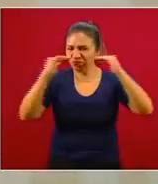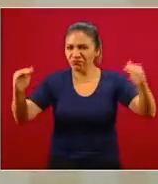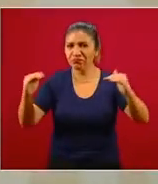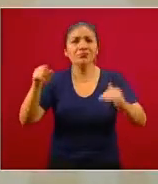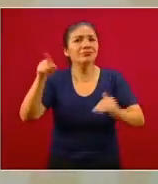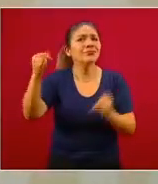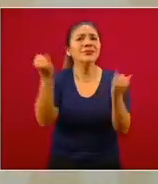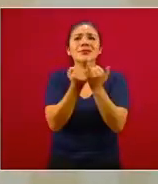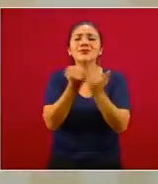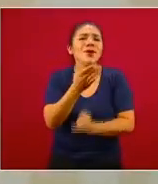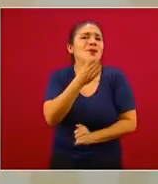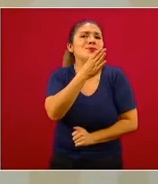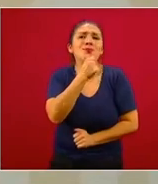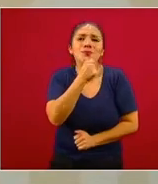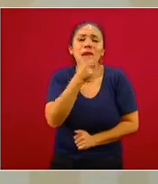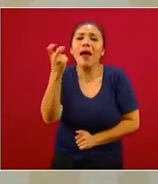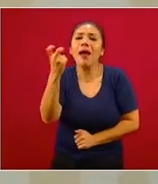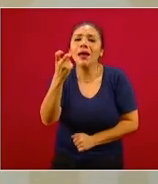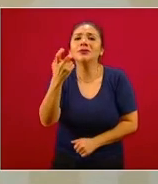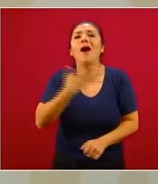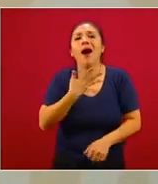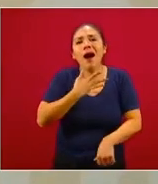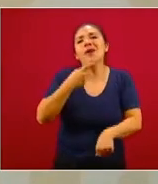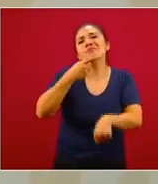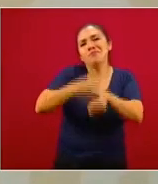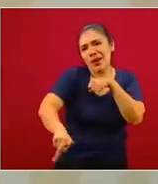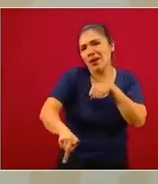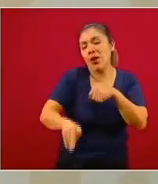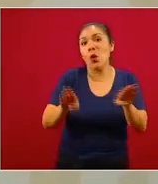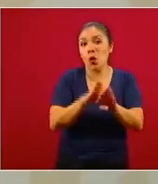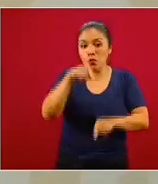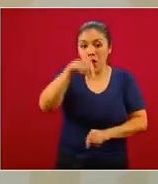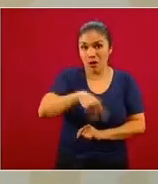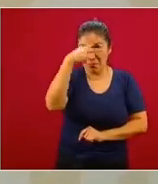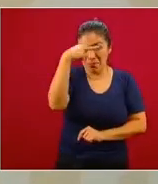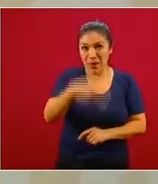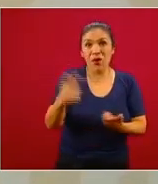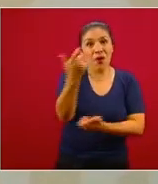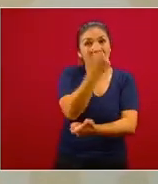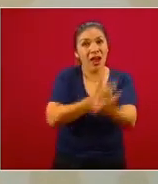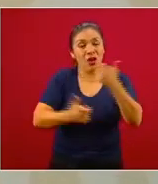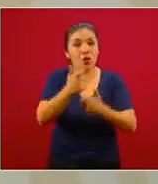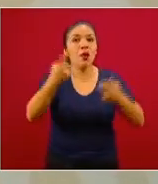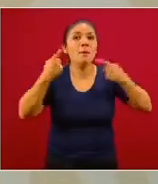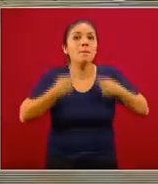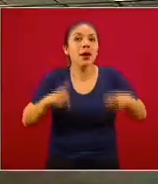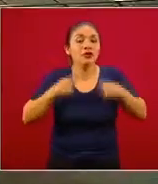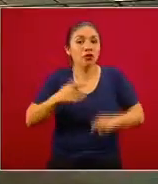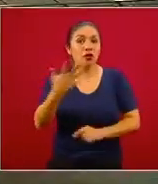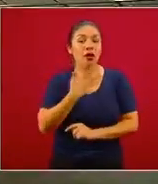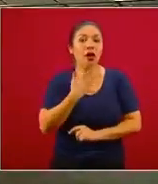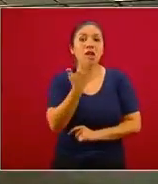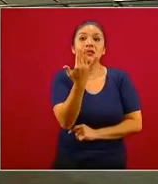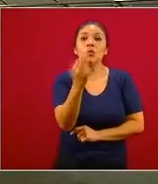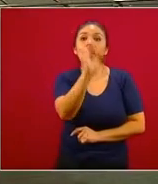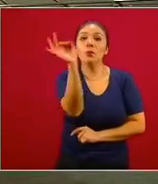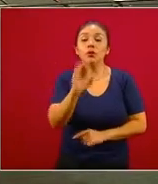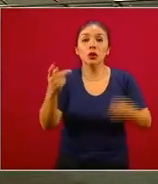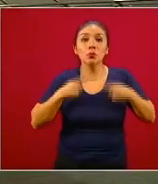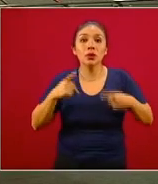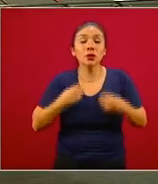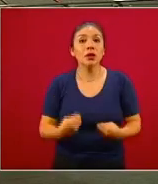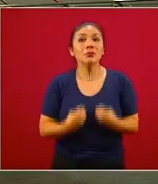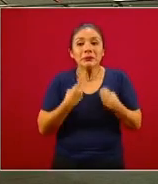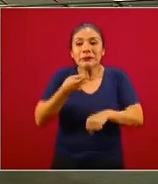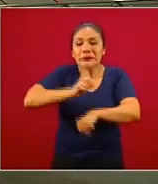they know that consecuencias they can't importantes. come out of En una isolation economía yet. como la And in the mexicana, en una community sociedad que in the tiene al Mexican community, 50% de las personas 50% viviendo al